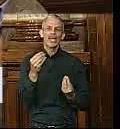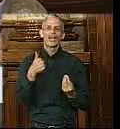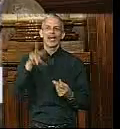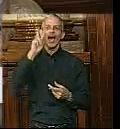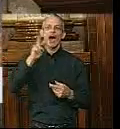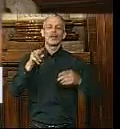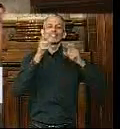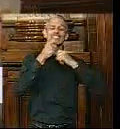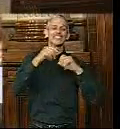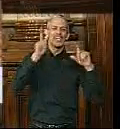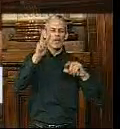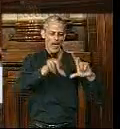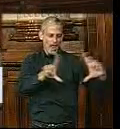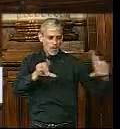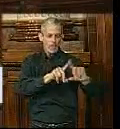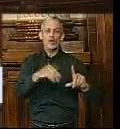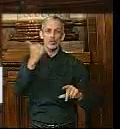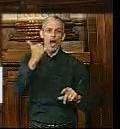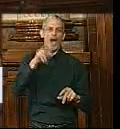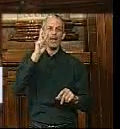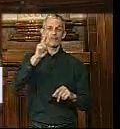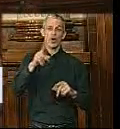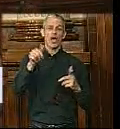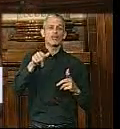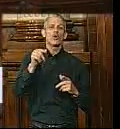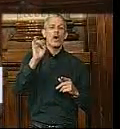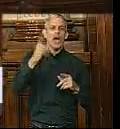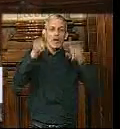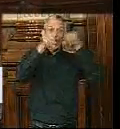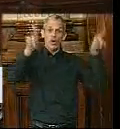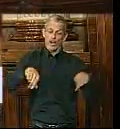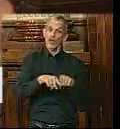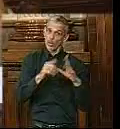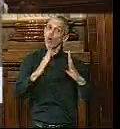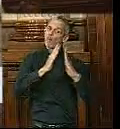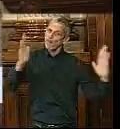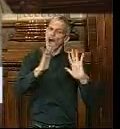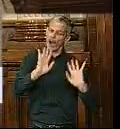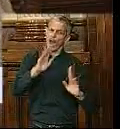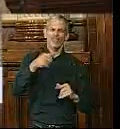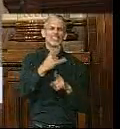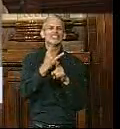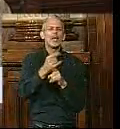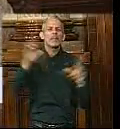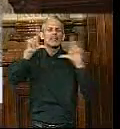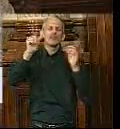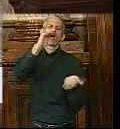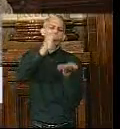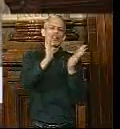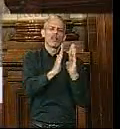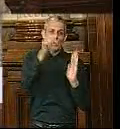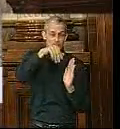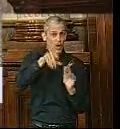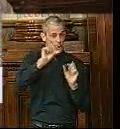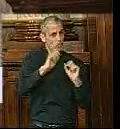ver el monitor, sí, a Pablo lo estamos enfocando con un recuadro un poco más grande de lo que suele aparecer en